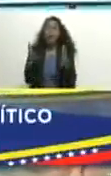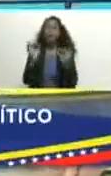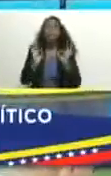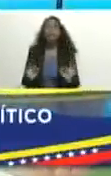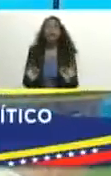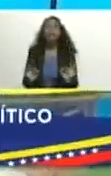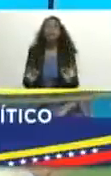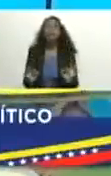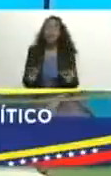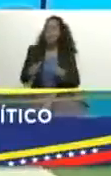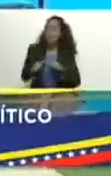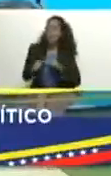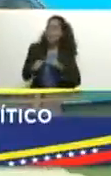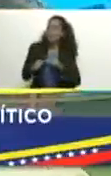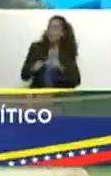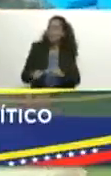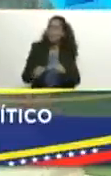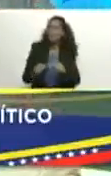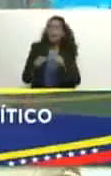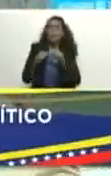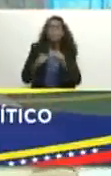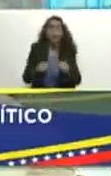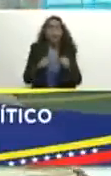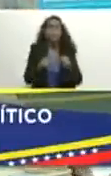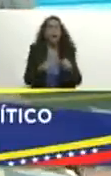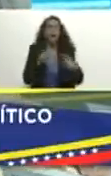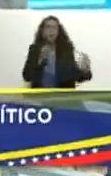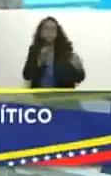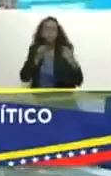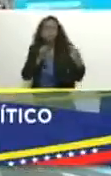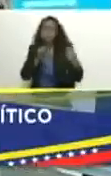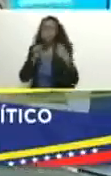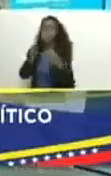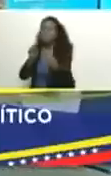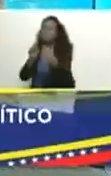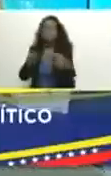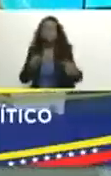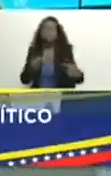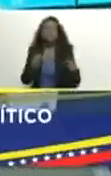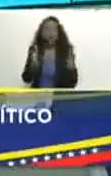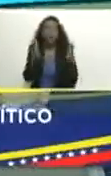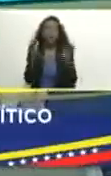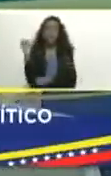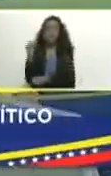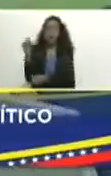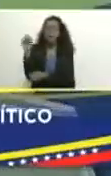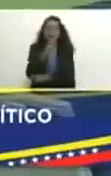de la victoria perpetua, de la victoria permanente que estamos construyendo.